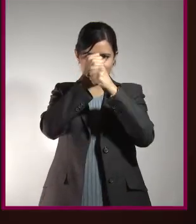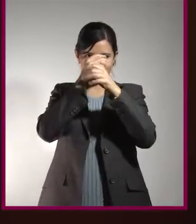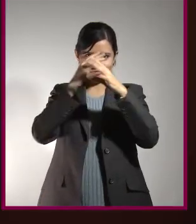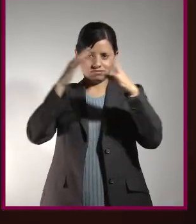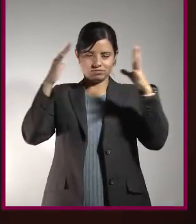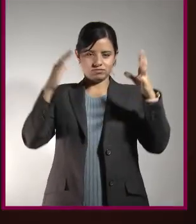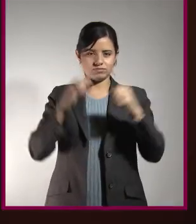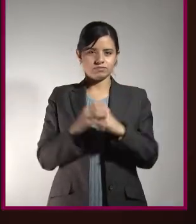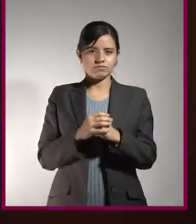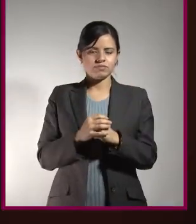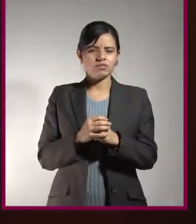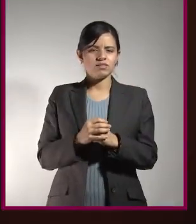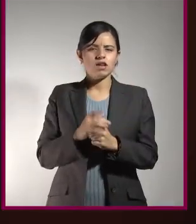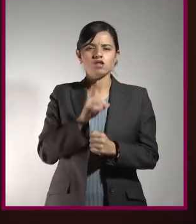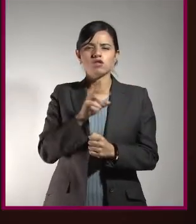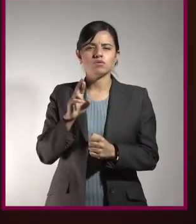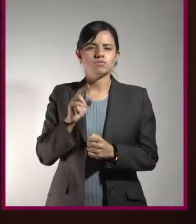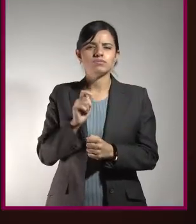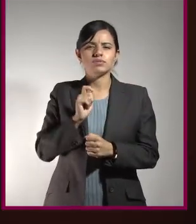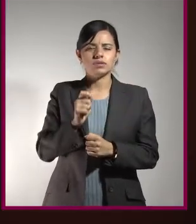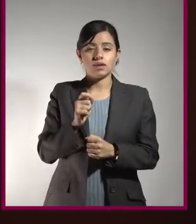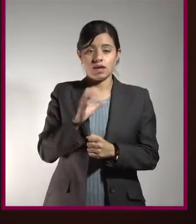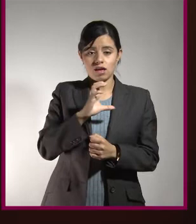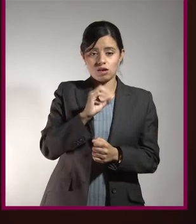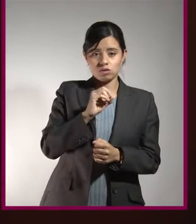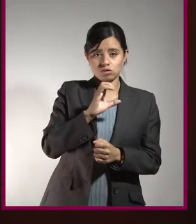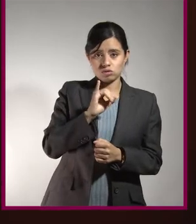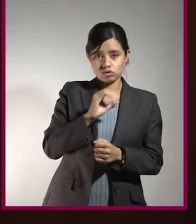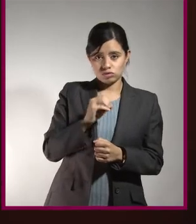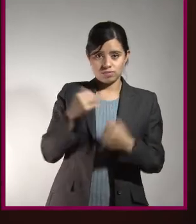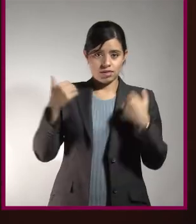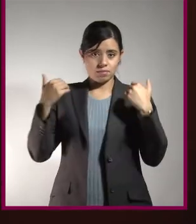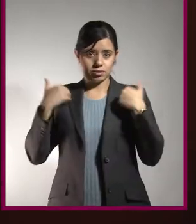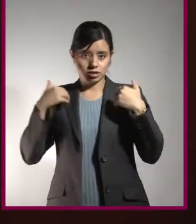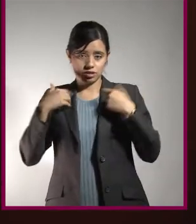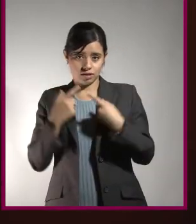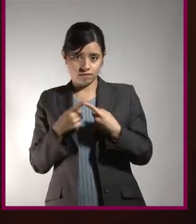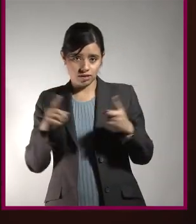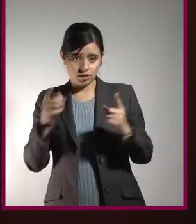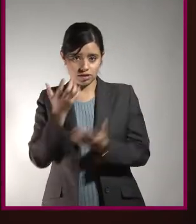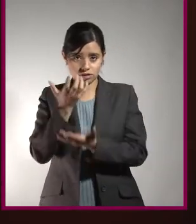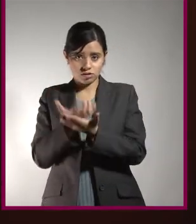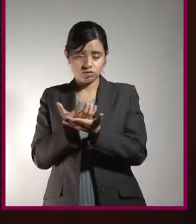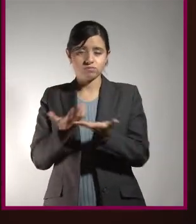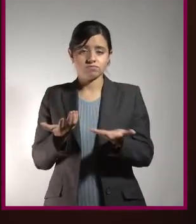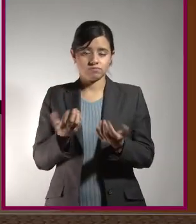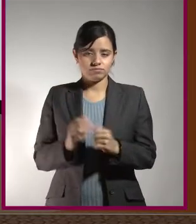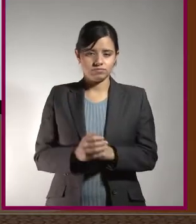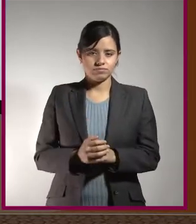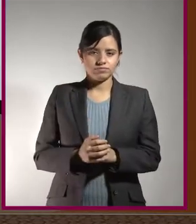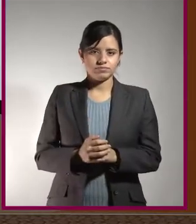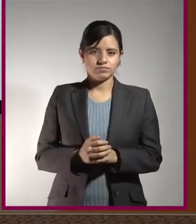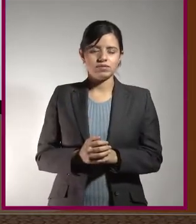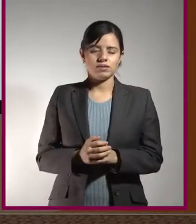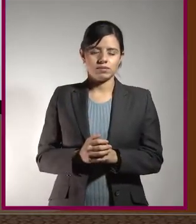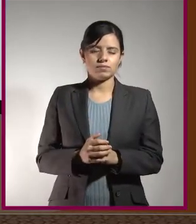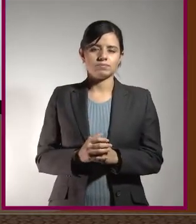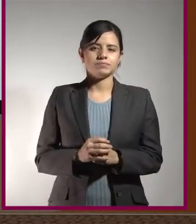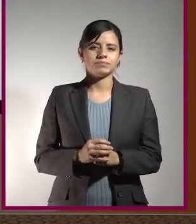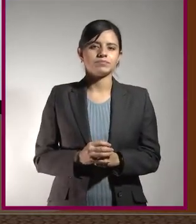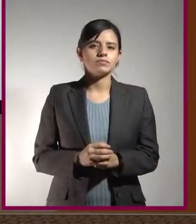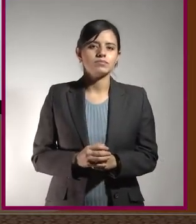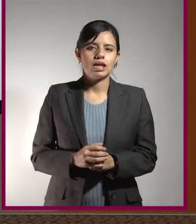Doctor, ¿en qué consiste el ocio? ¿Tiene alguna diferencia con los pasatiempos y el descanso? Por una parte